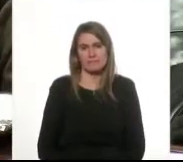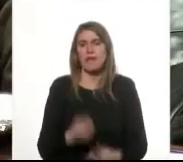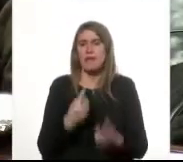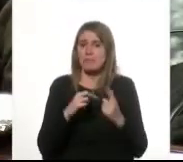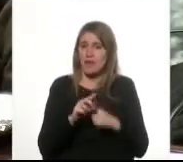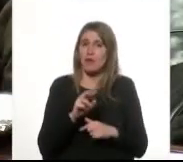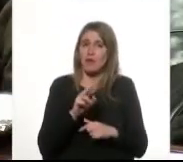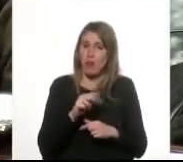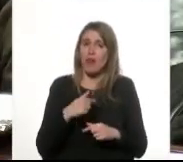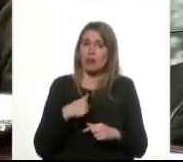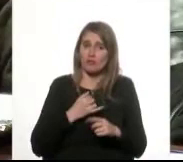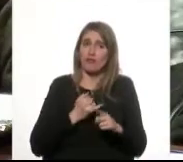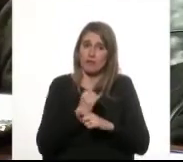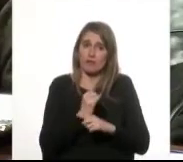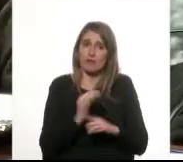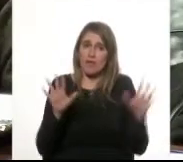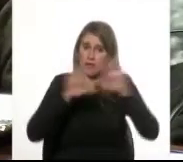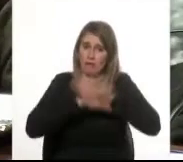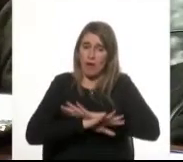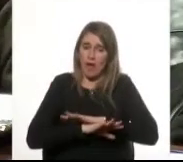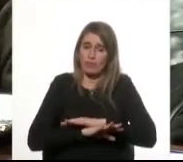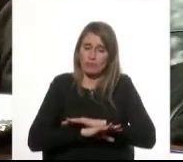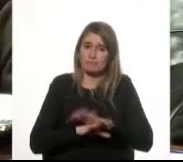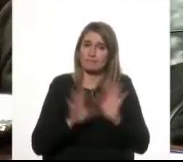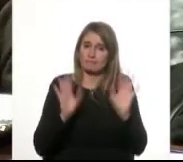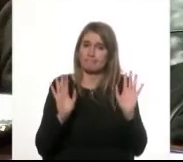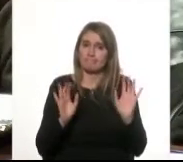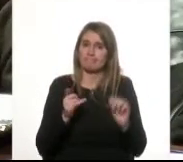Pero tal vez me he equivocado.